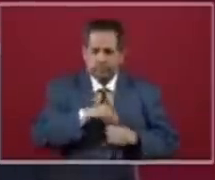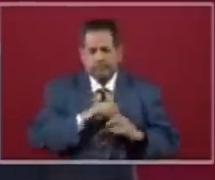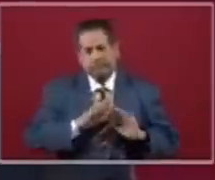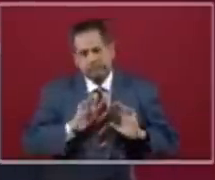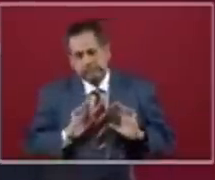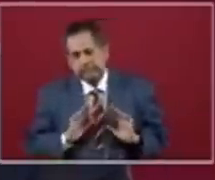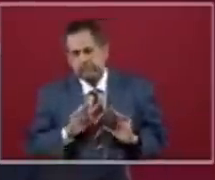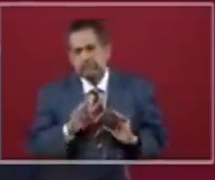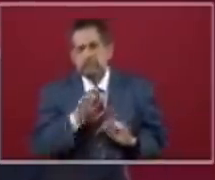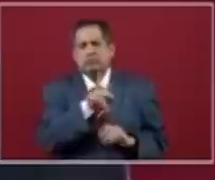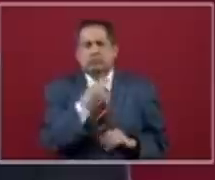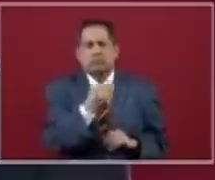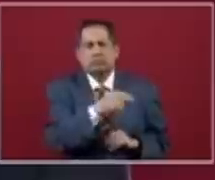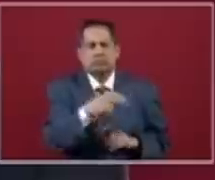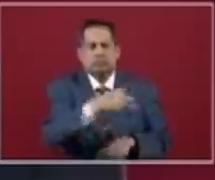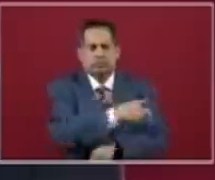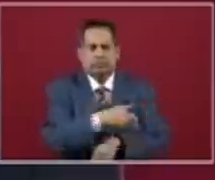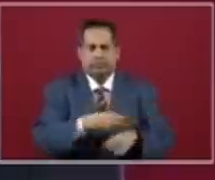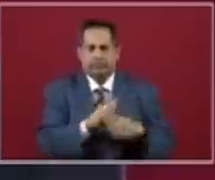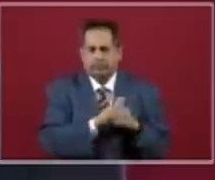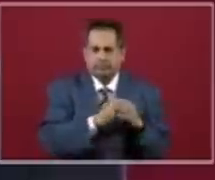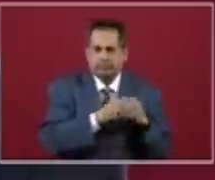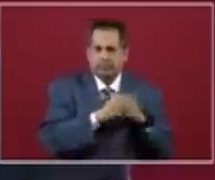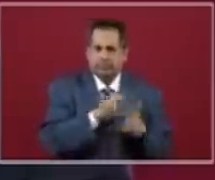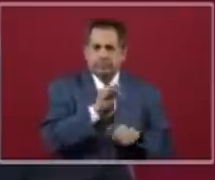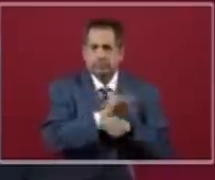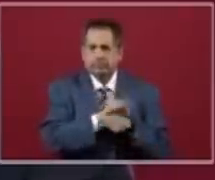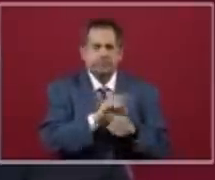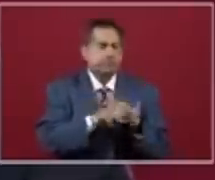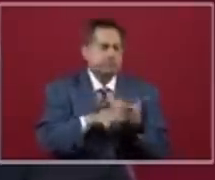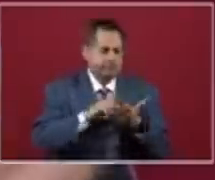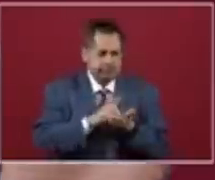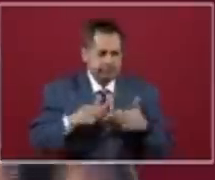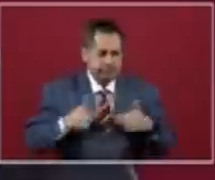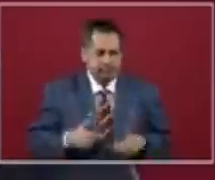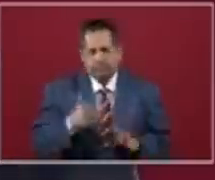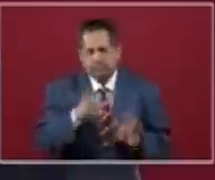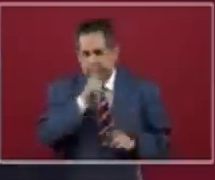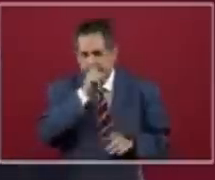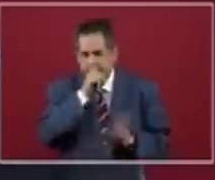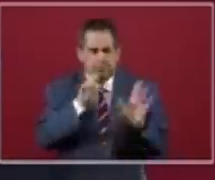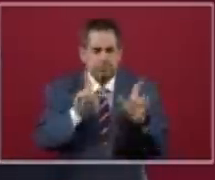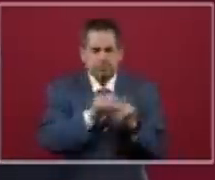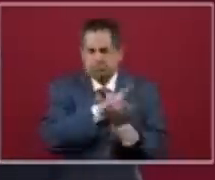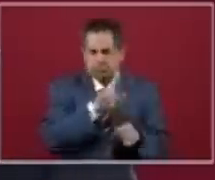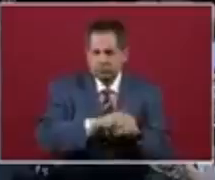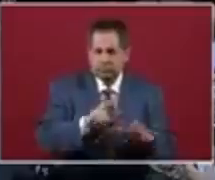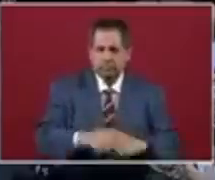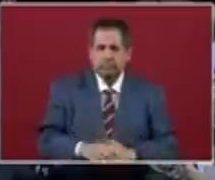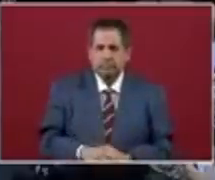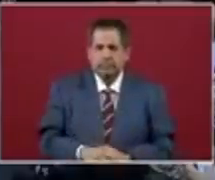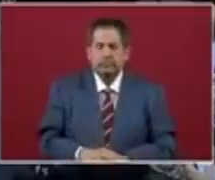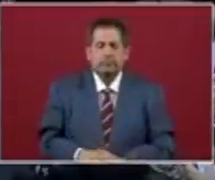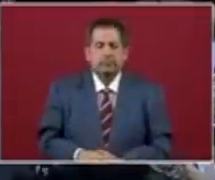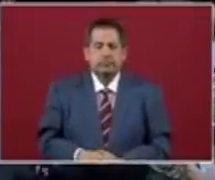tiene que ver con la protección de derechos humanos, que lo tenemos que hacer.